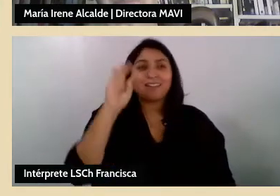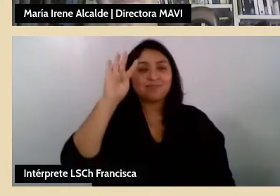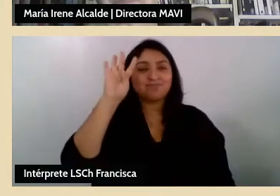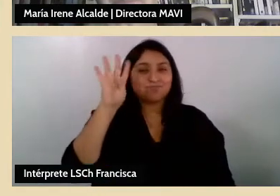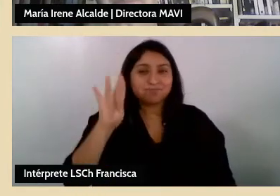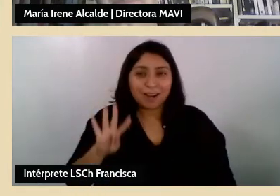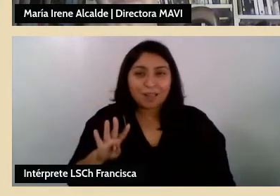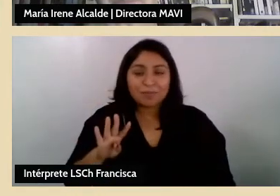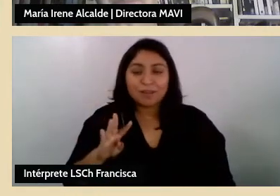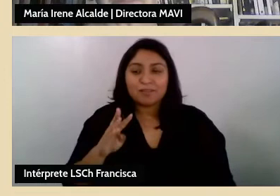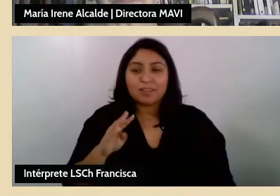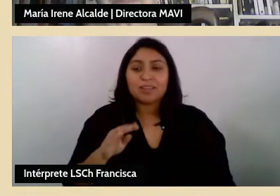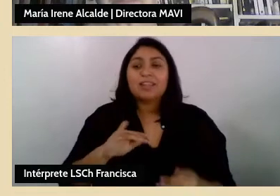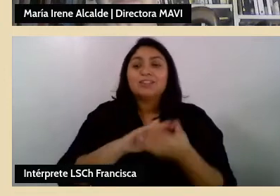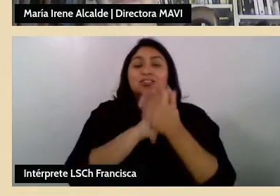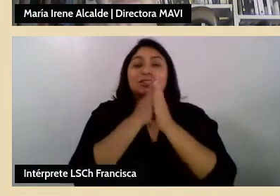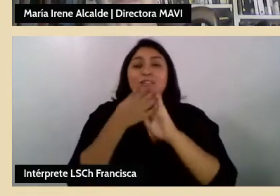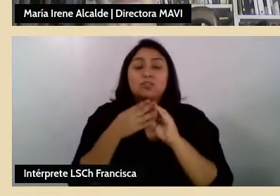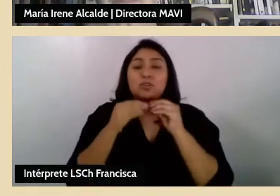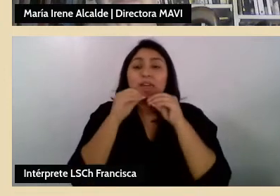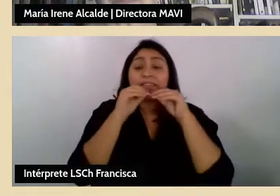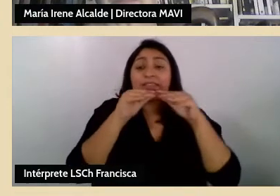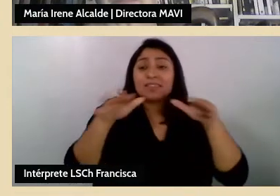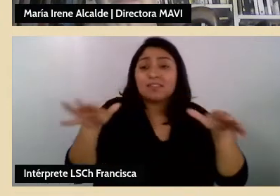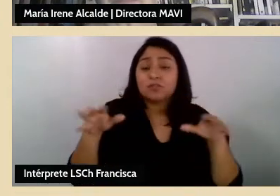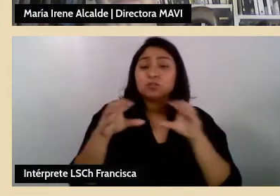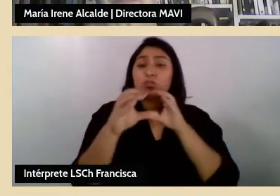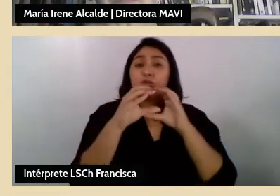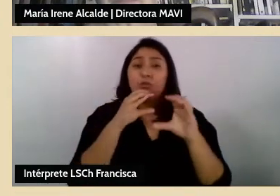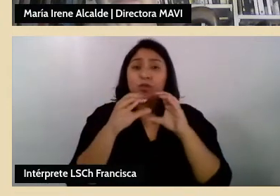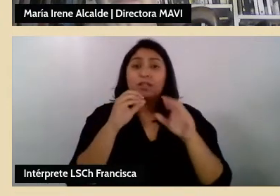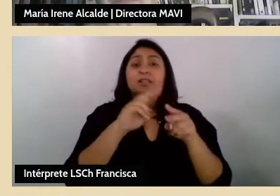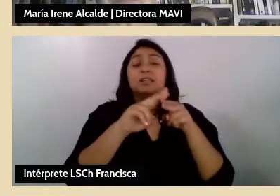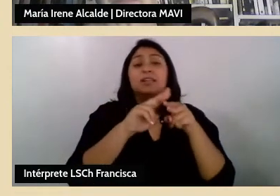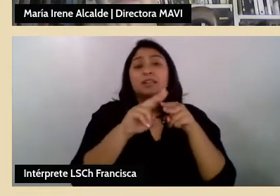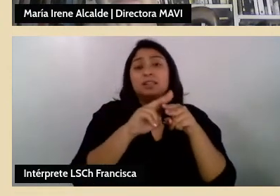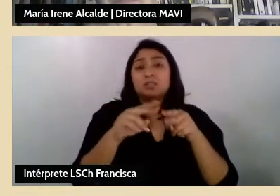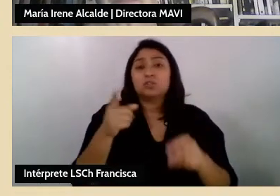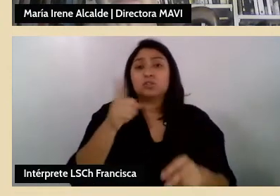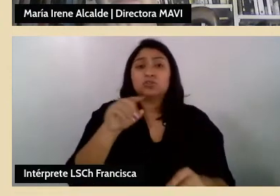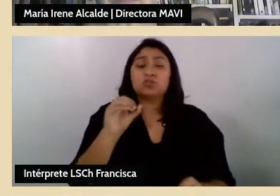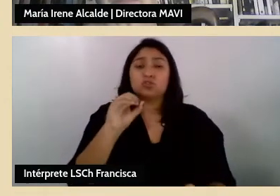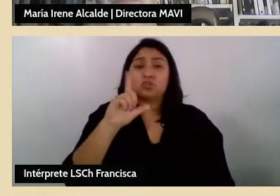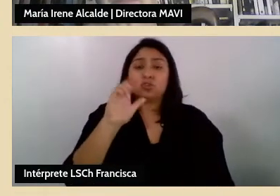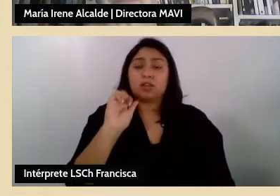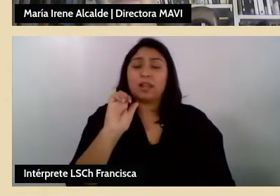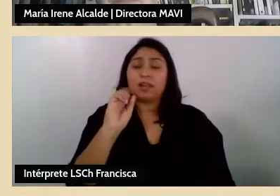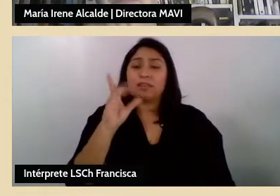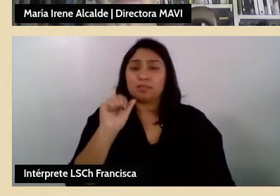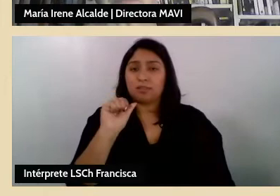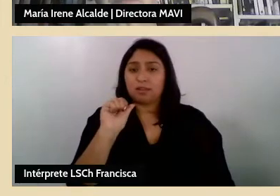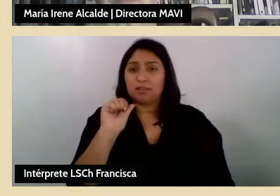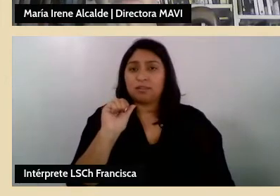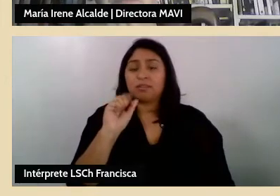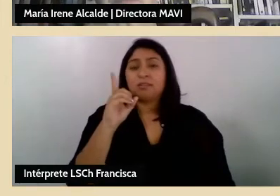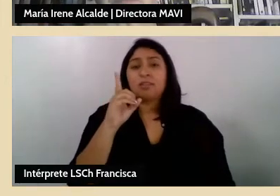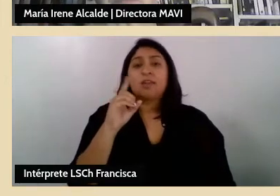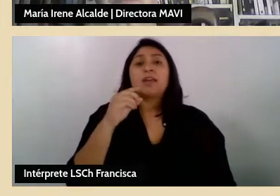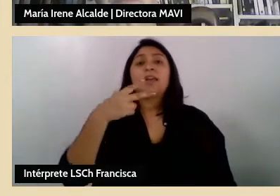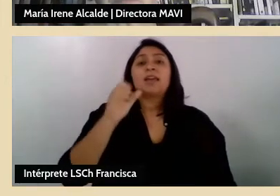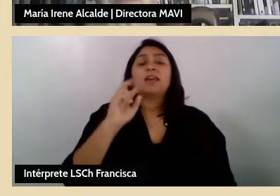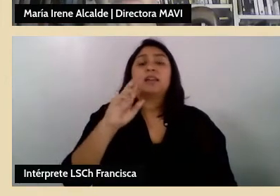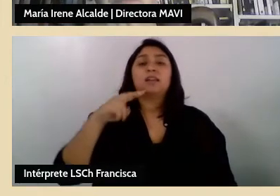toda la difusión y la comunicación que hizo, en este caso, Soledad Hernández, de